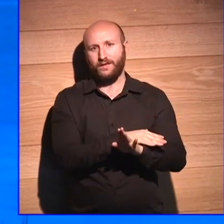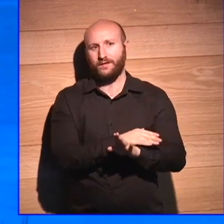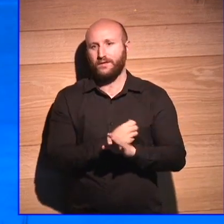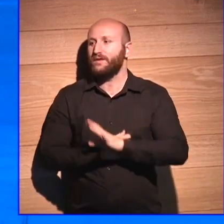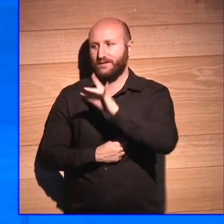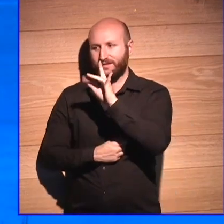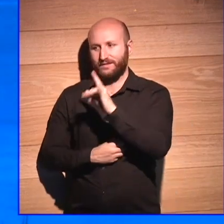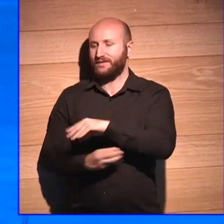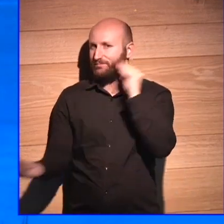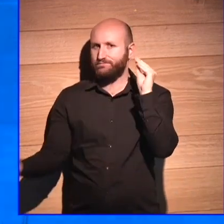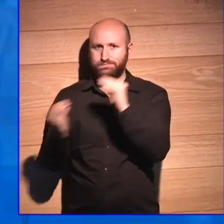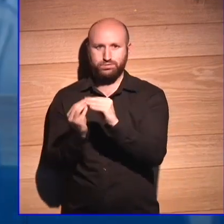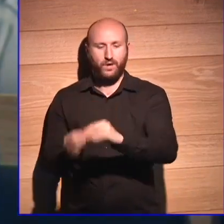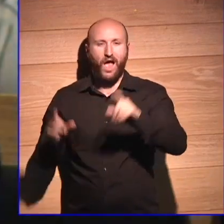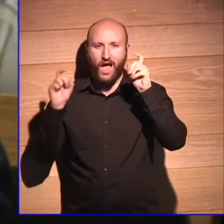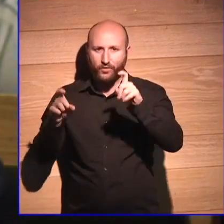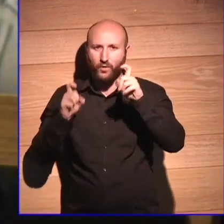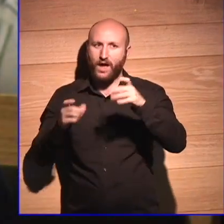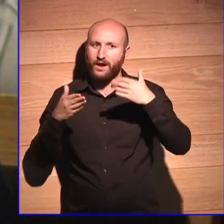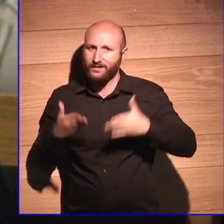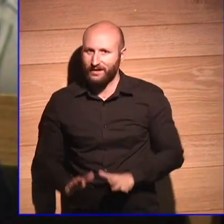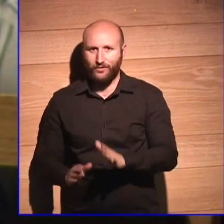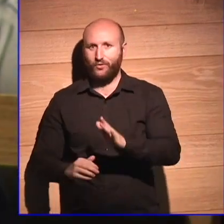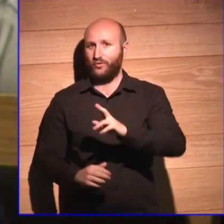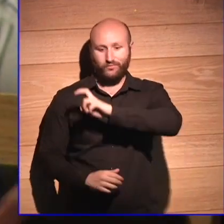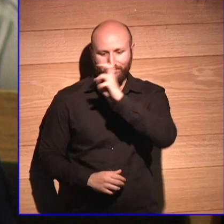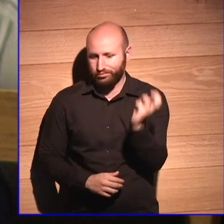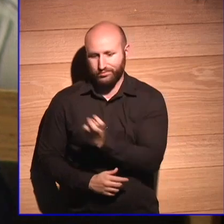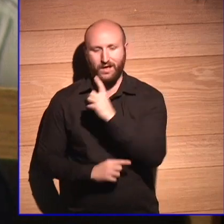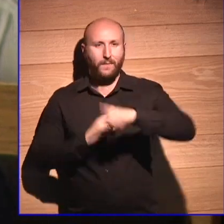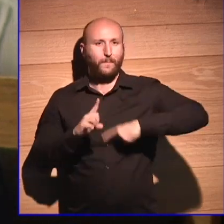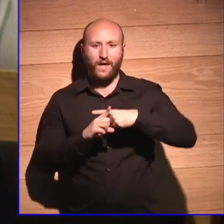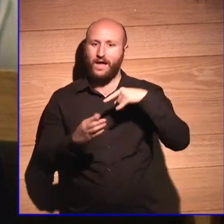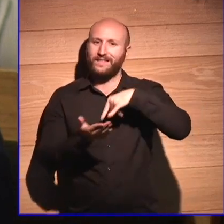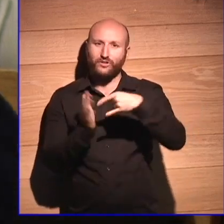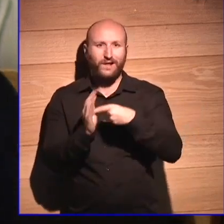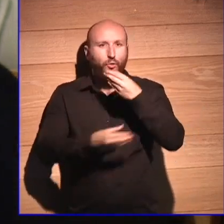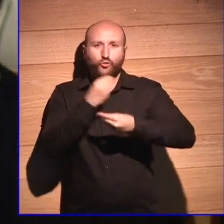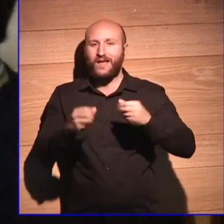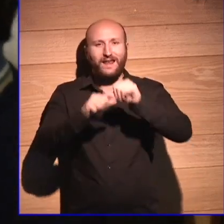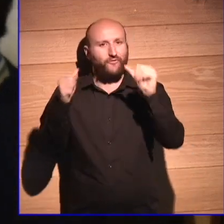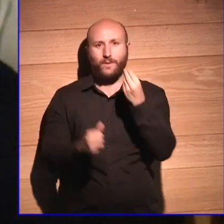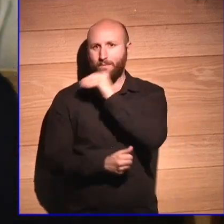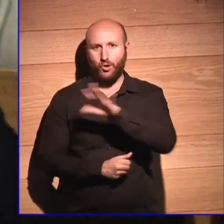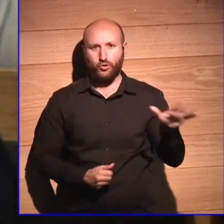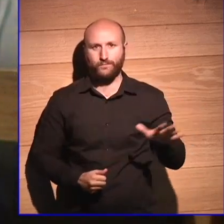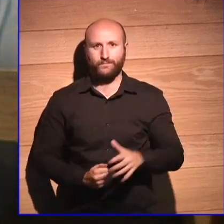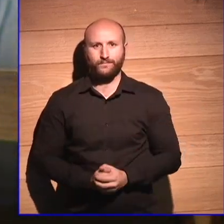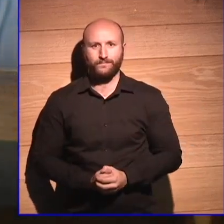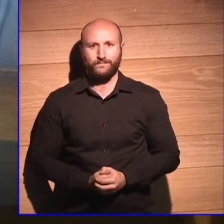totalmente de acuerdo. O sea, educar a los hijos y usar las tecnologías de la mejor manera. Exactamente.